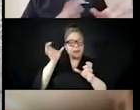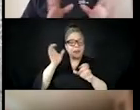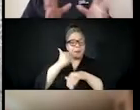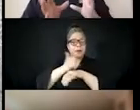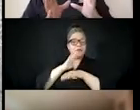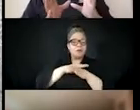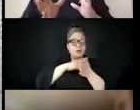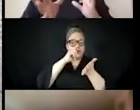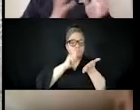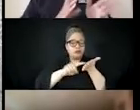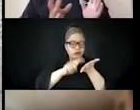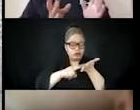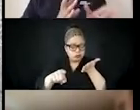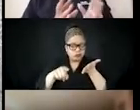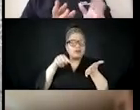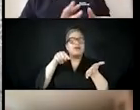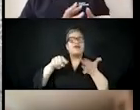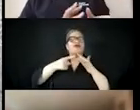2